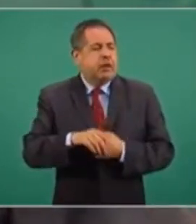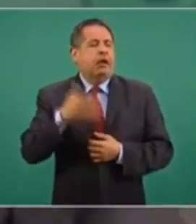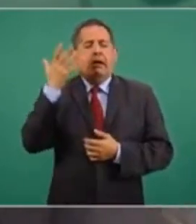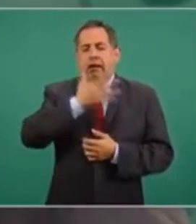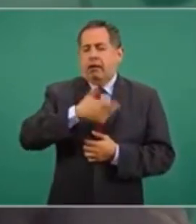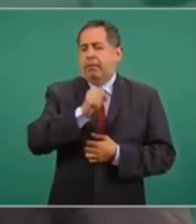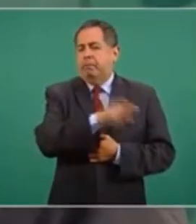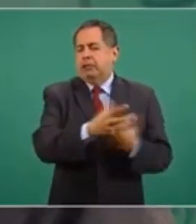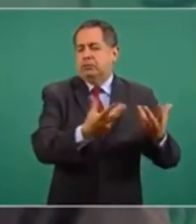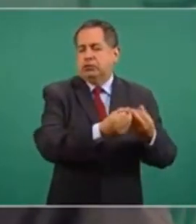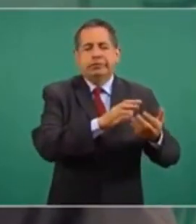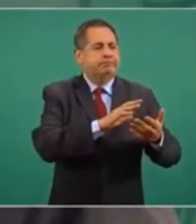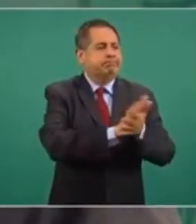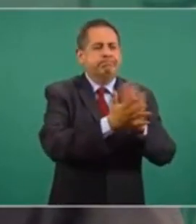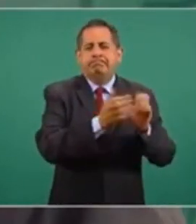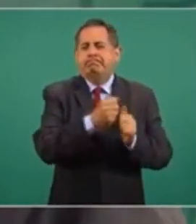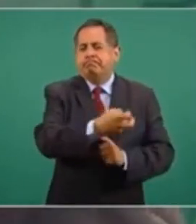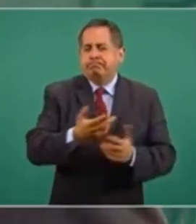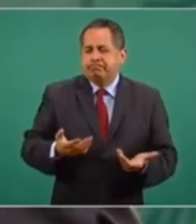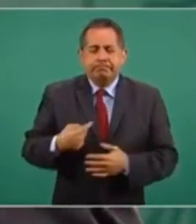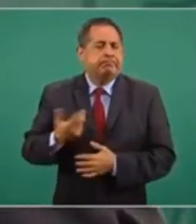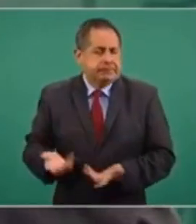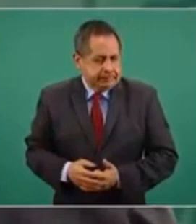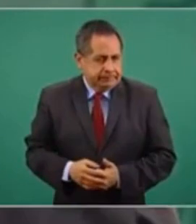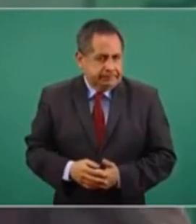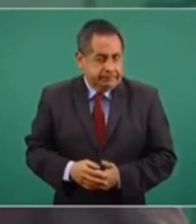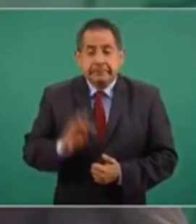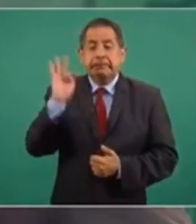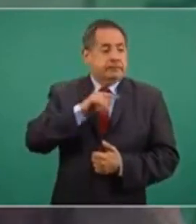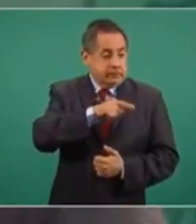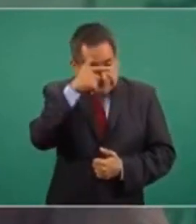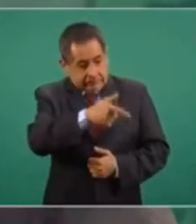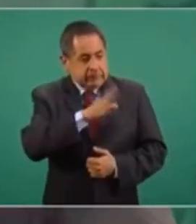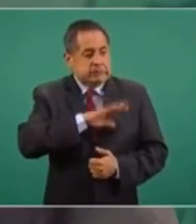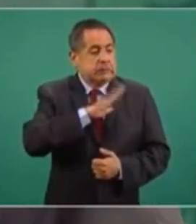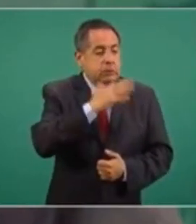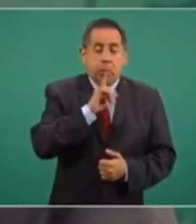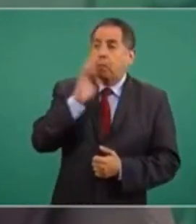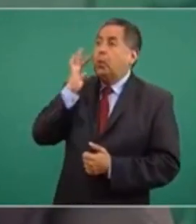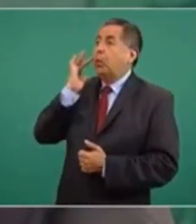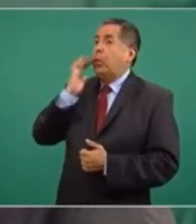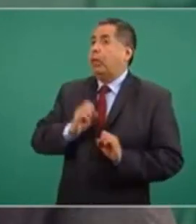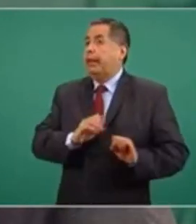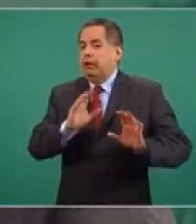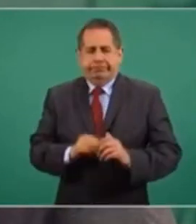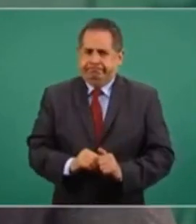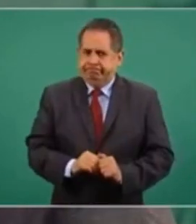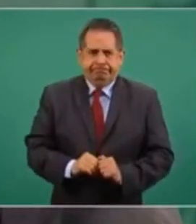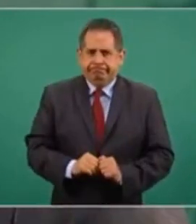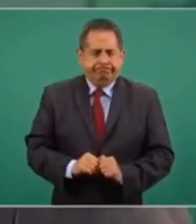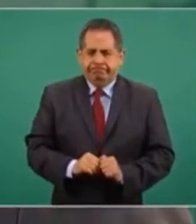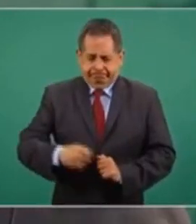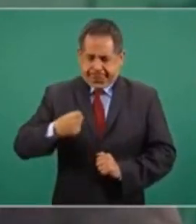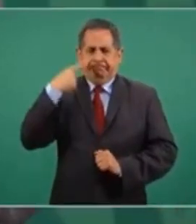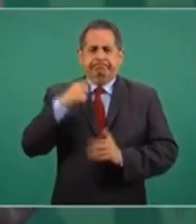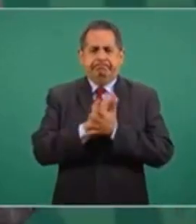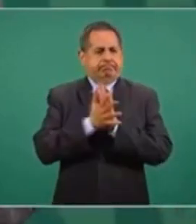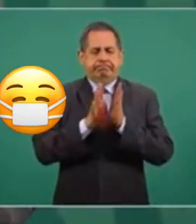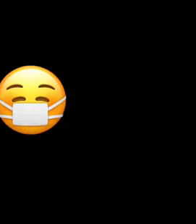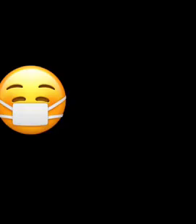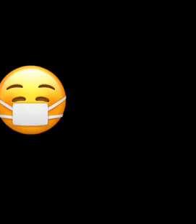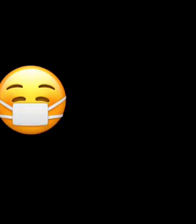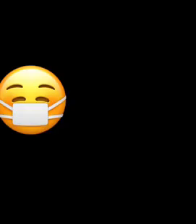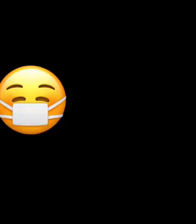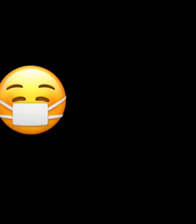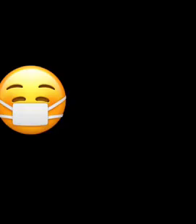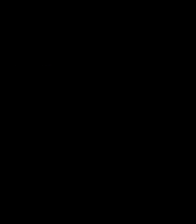Pero, ¿qué hacemos? Imagínense, si nos hacemos de la vista gorda, nos convertimos en cómplices.